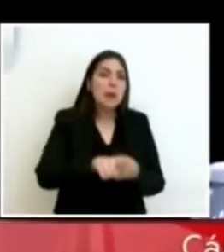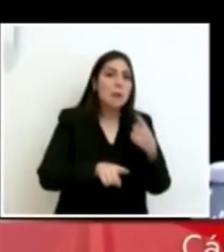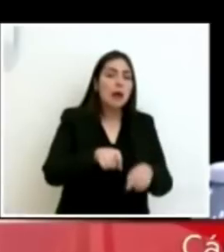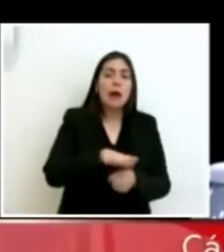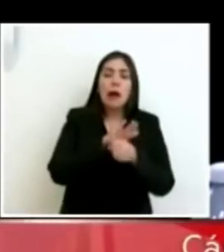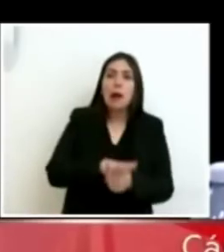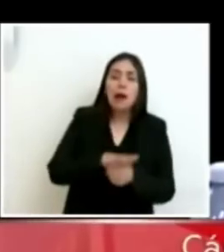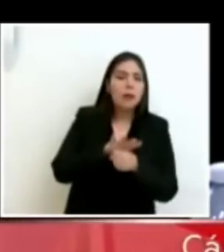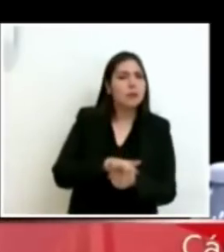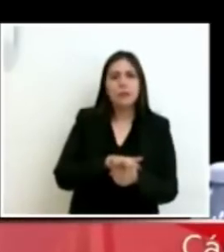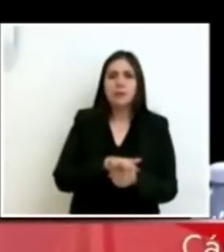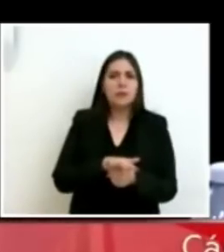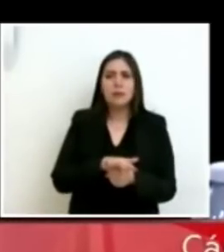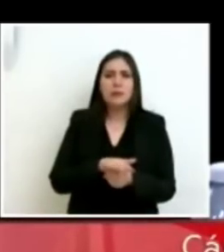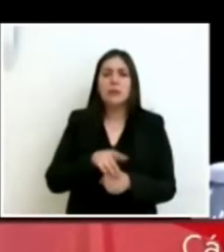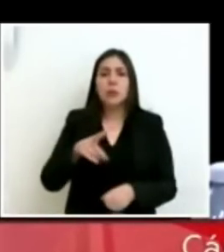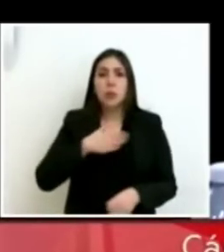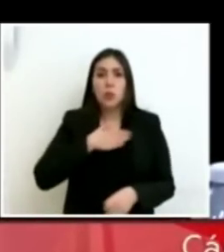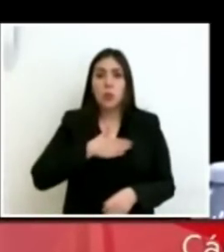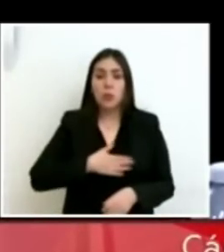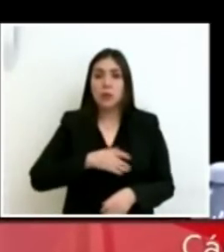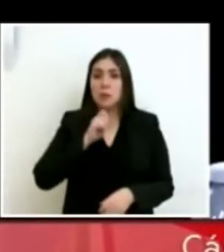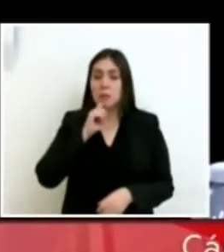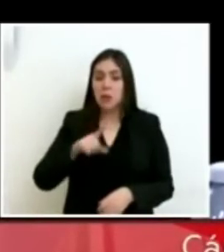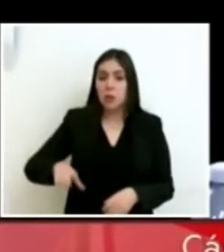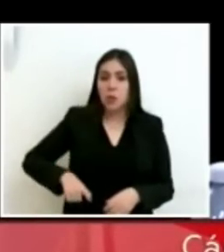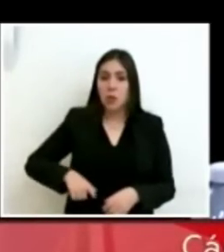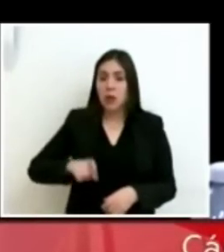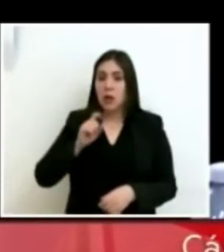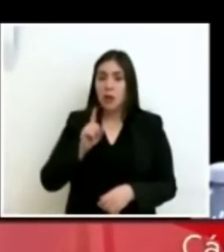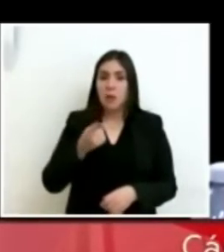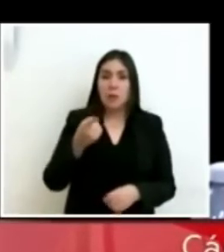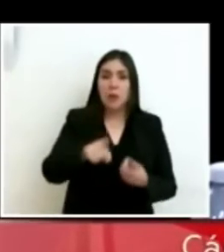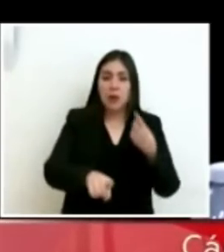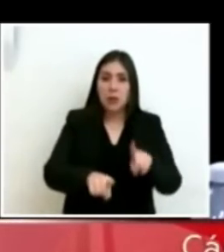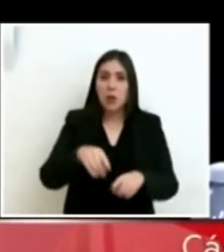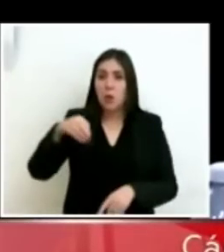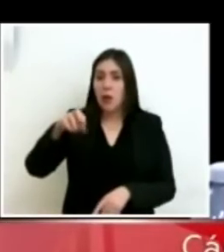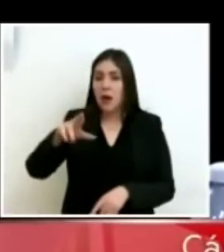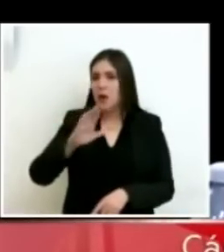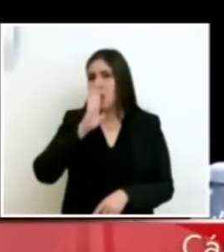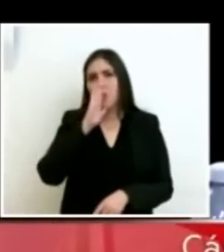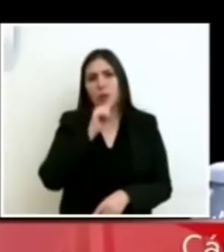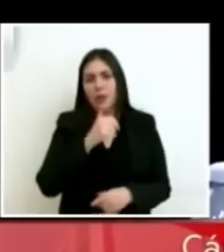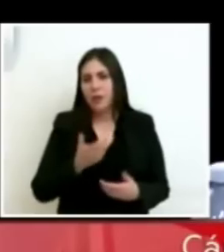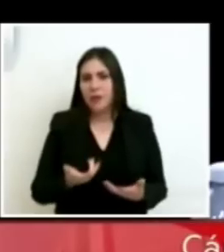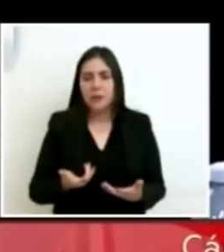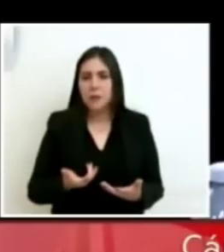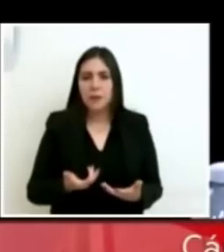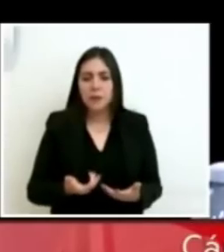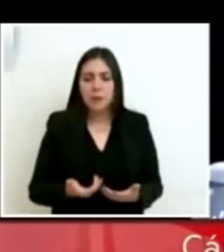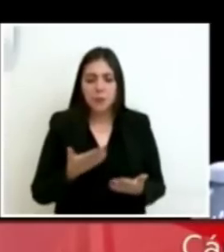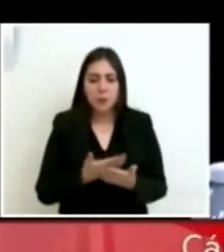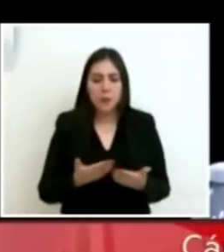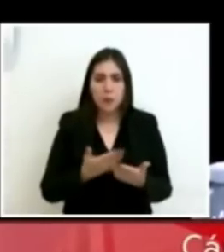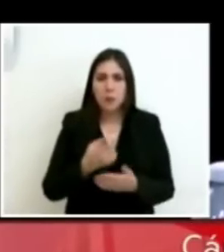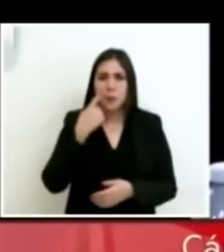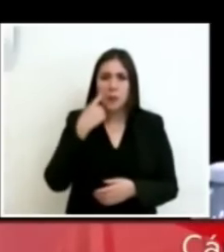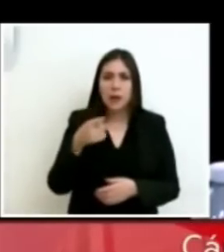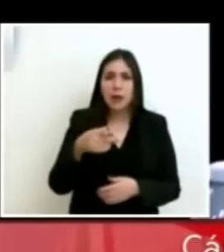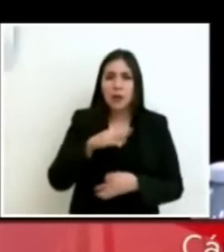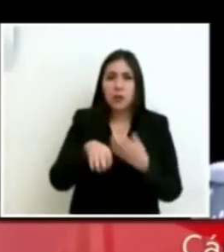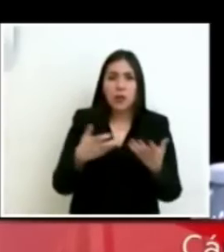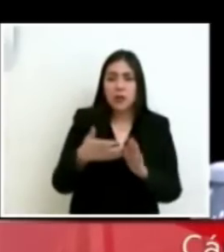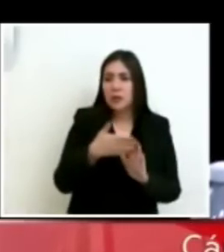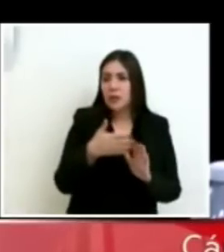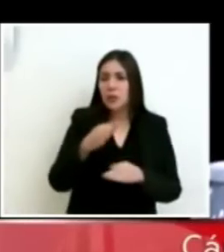brazo de ningún poder y tampoco de Morena. Vean lo mal que les ha salido todo.